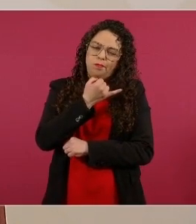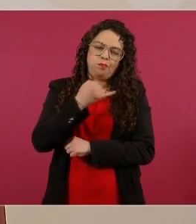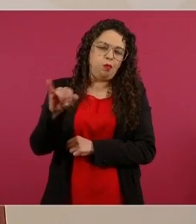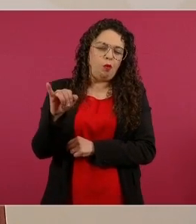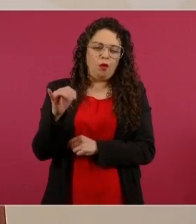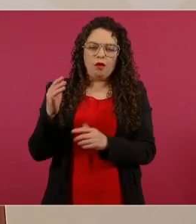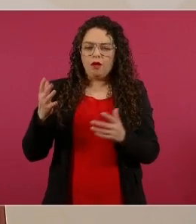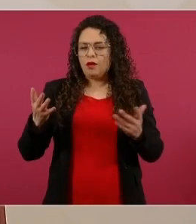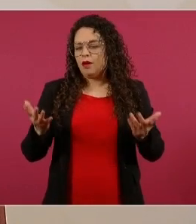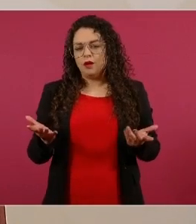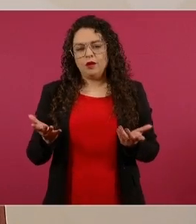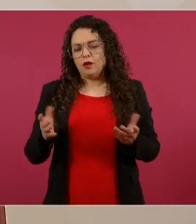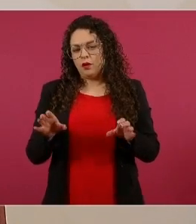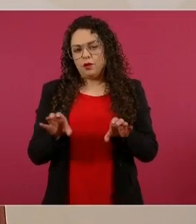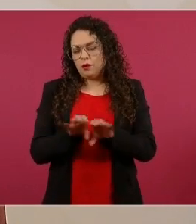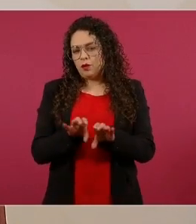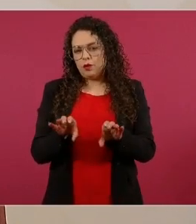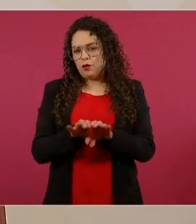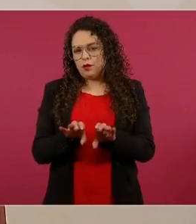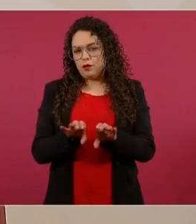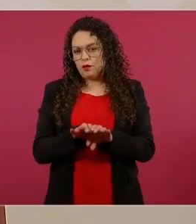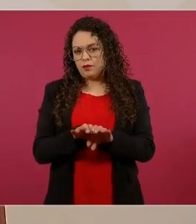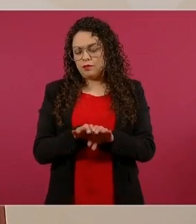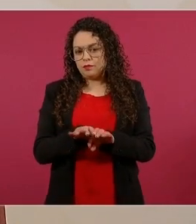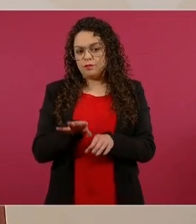surrealistas los